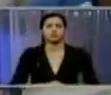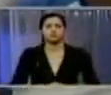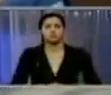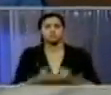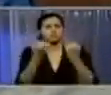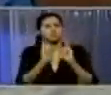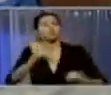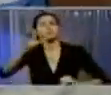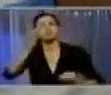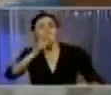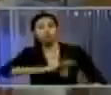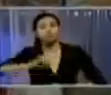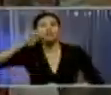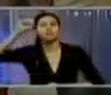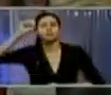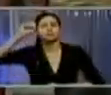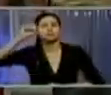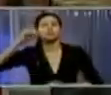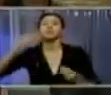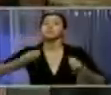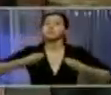¡Independencia y patria socialista!